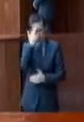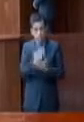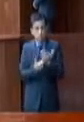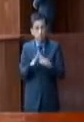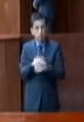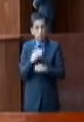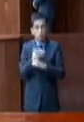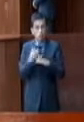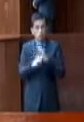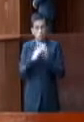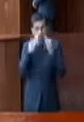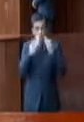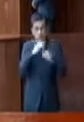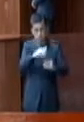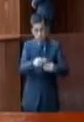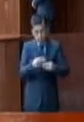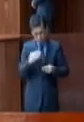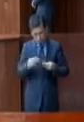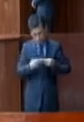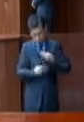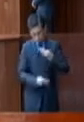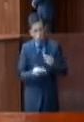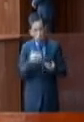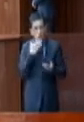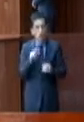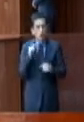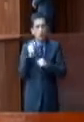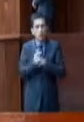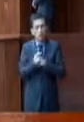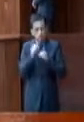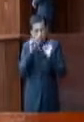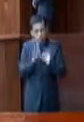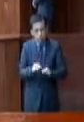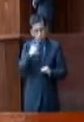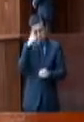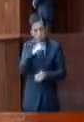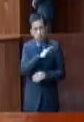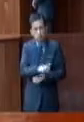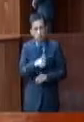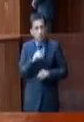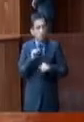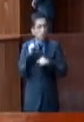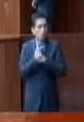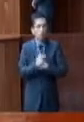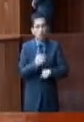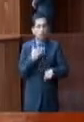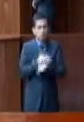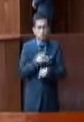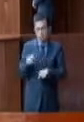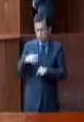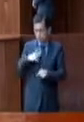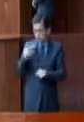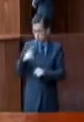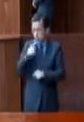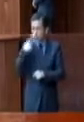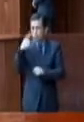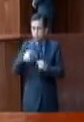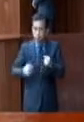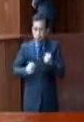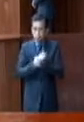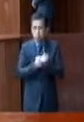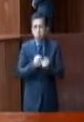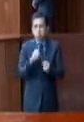analizados adminículos entre si no resultan idóneos y suficientes para sustentar las afirmaciones en torno a los hechos materia de inconformidad